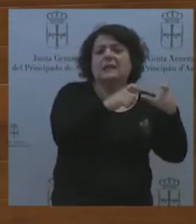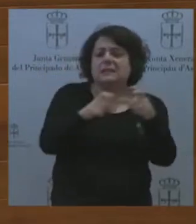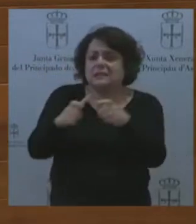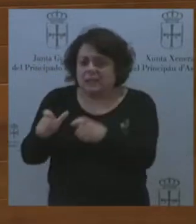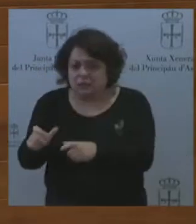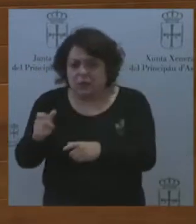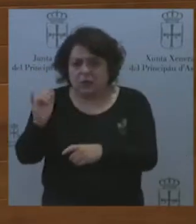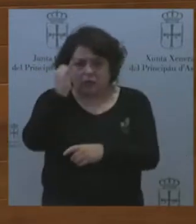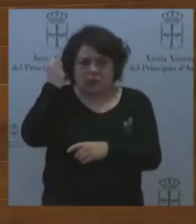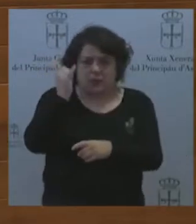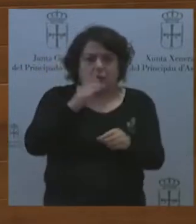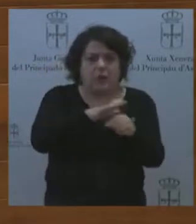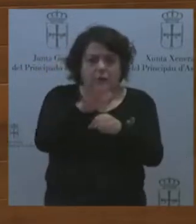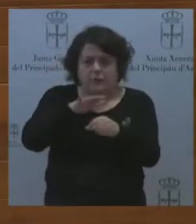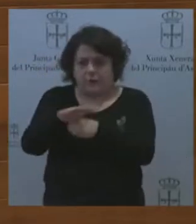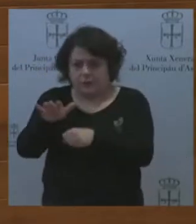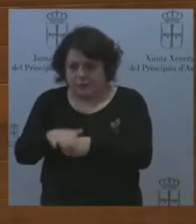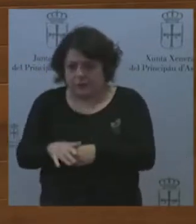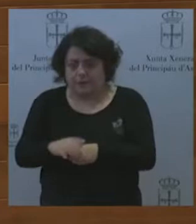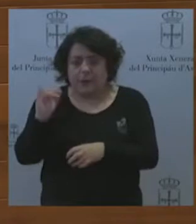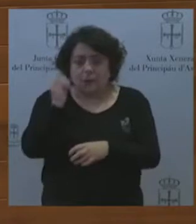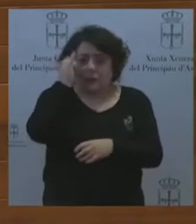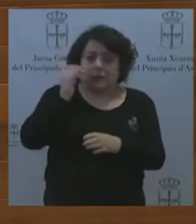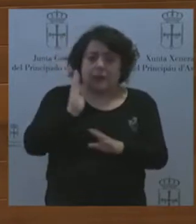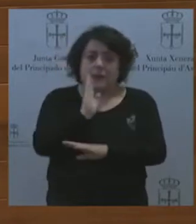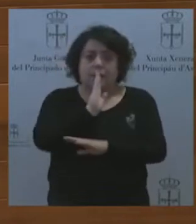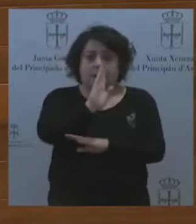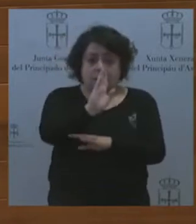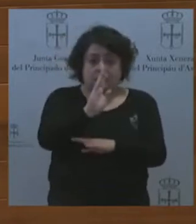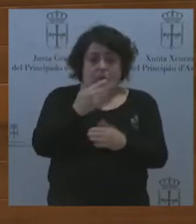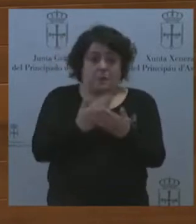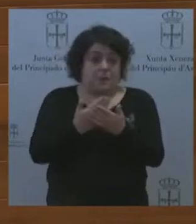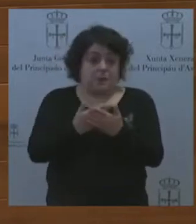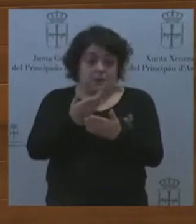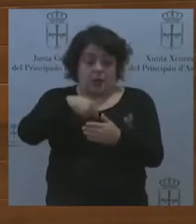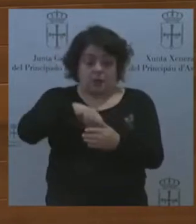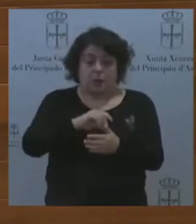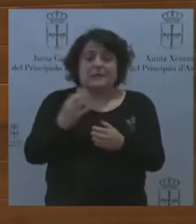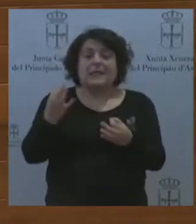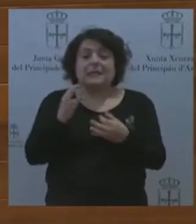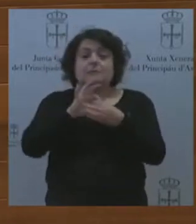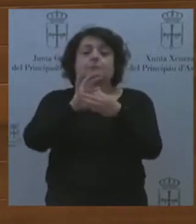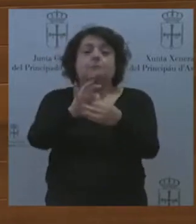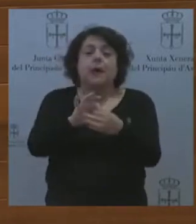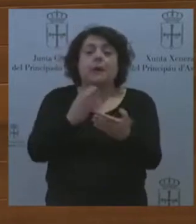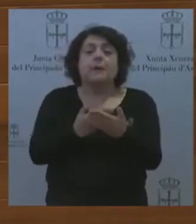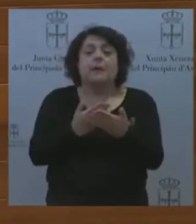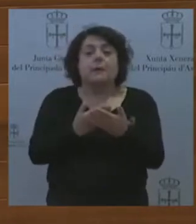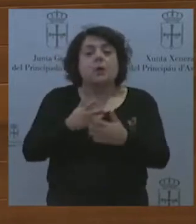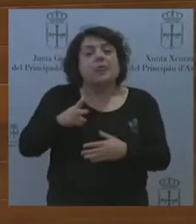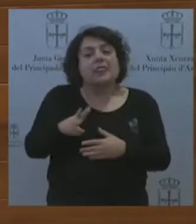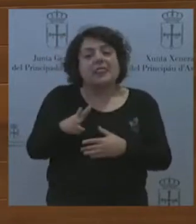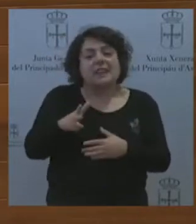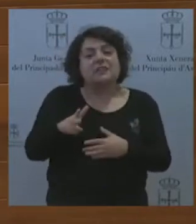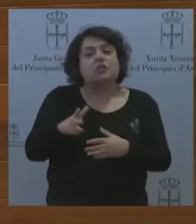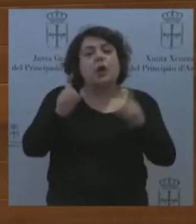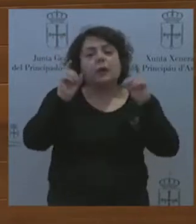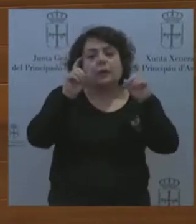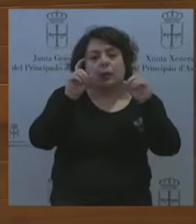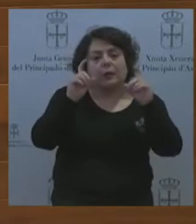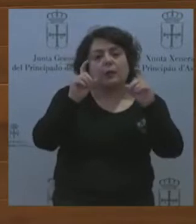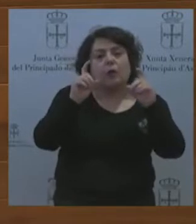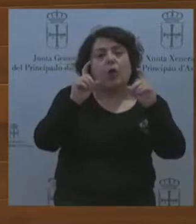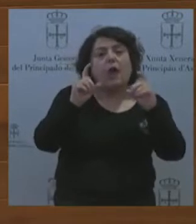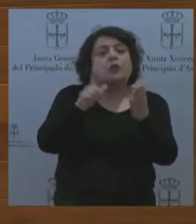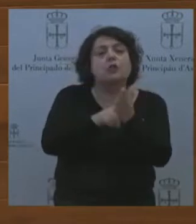lleva directamente a otra de nuestras propuestas, en la que reivindicamos el derecho de ser educados en una lengua común, la nuestra, el